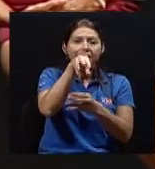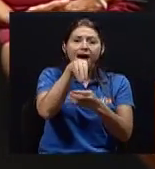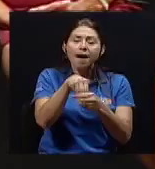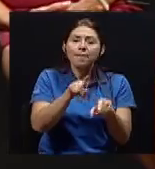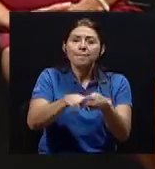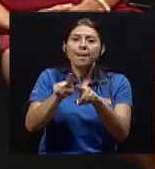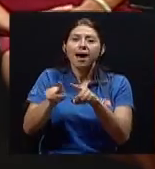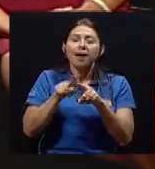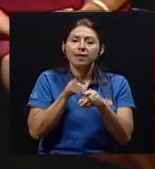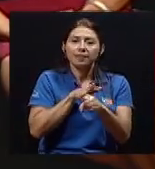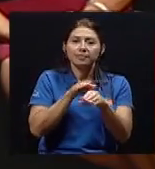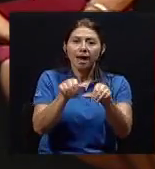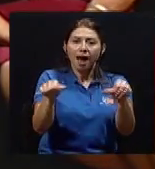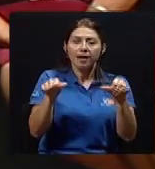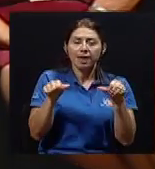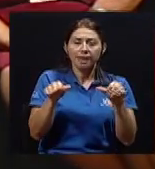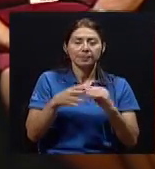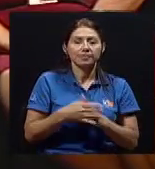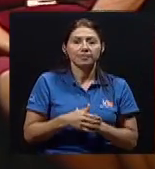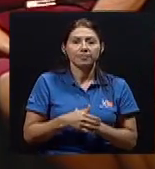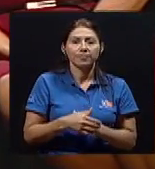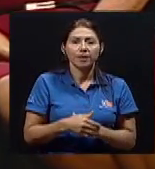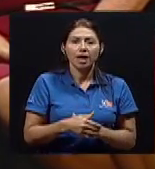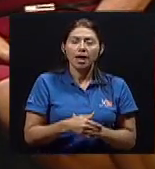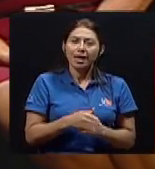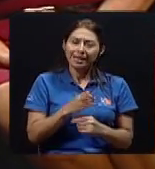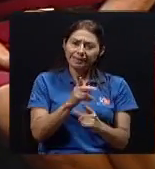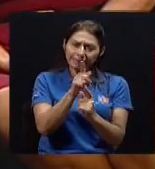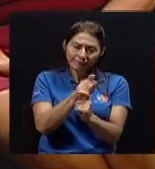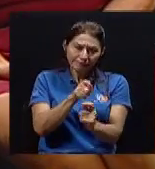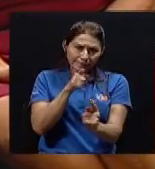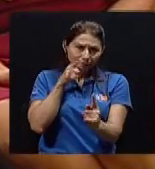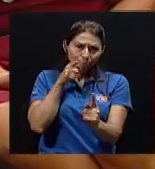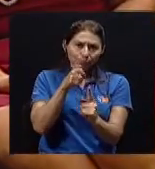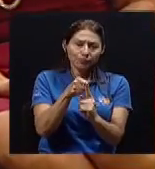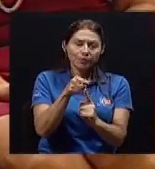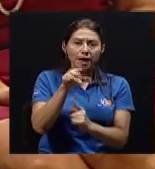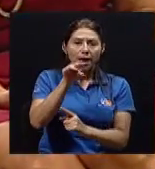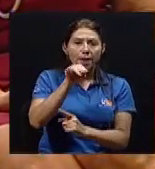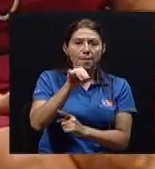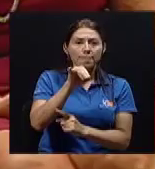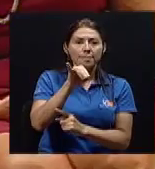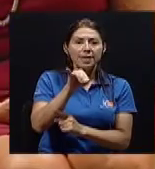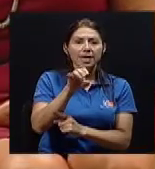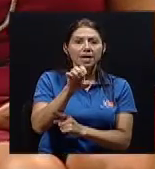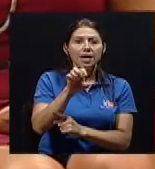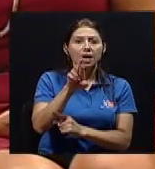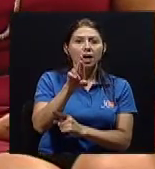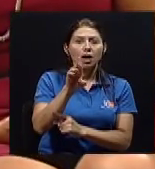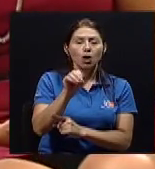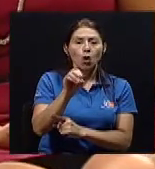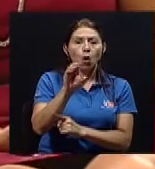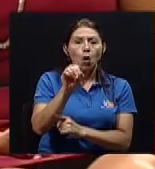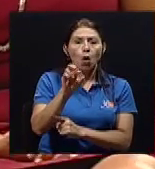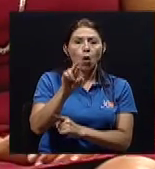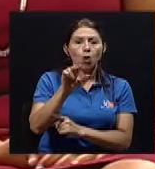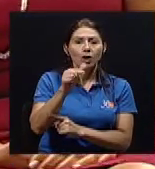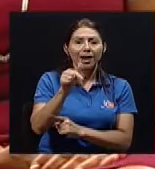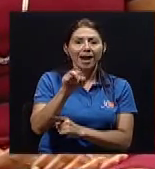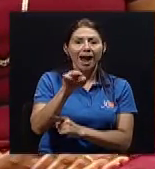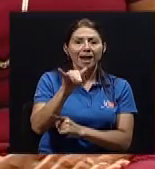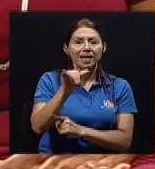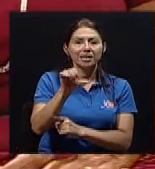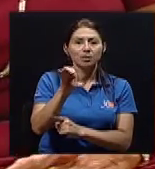áreas. Lo que es propiamente microorganismos se considera lo que son las